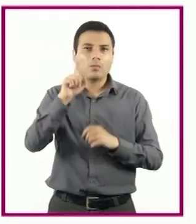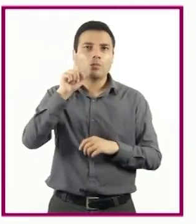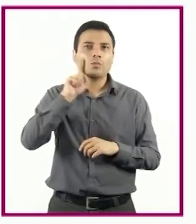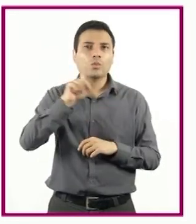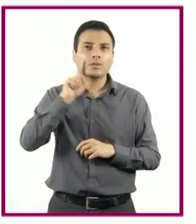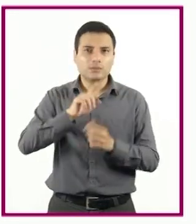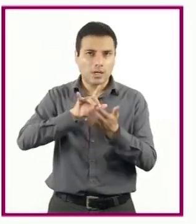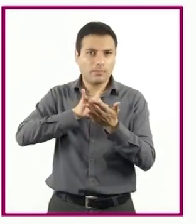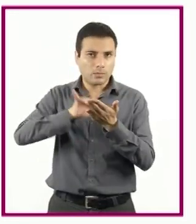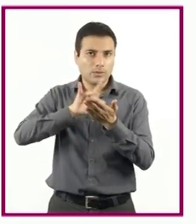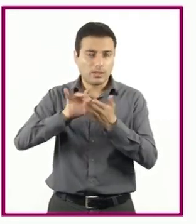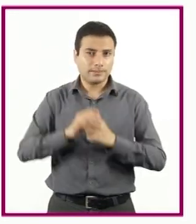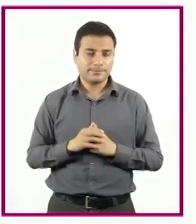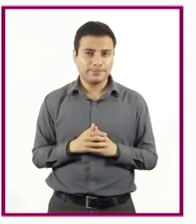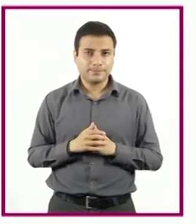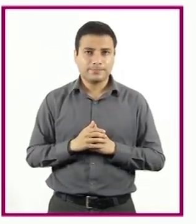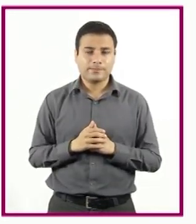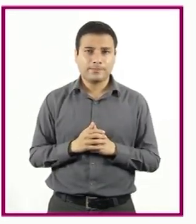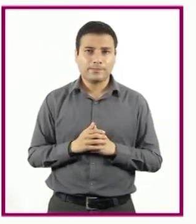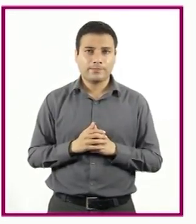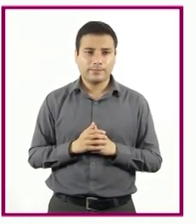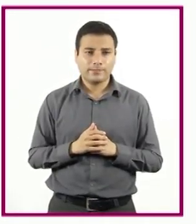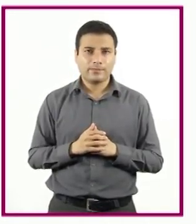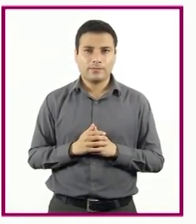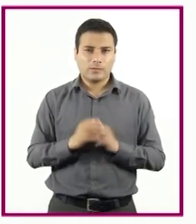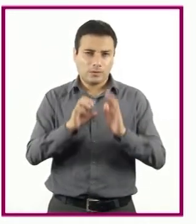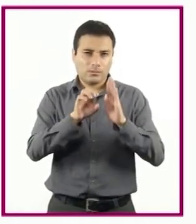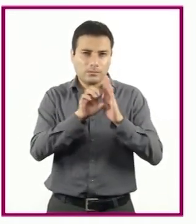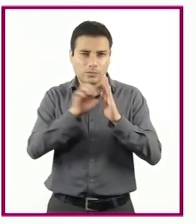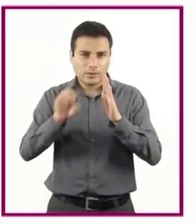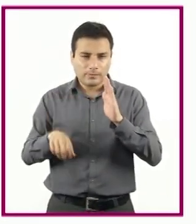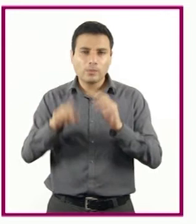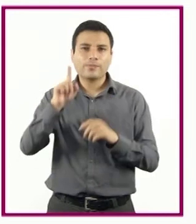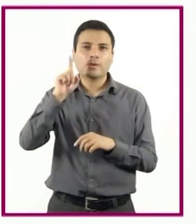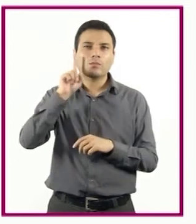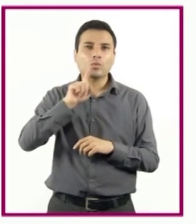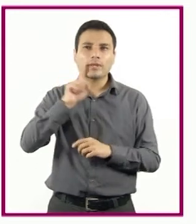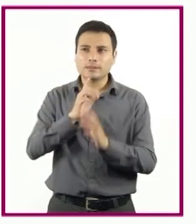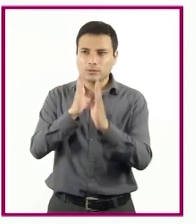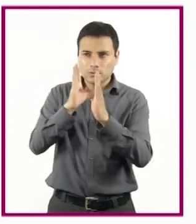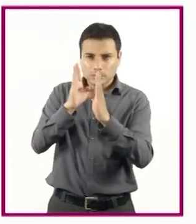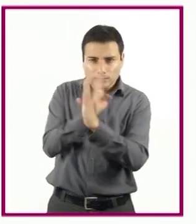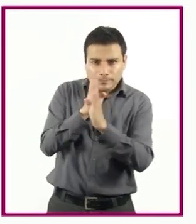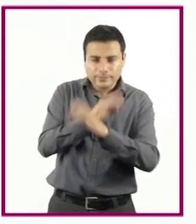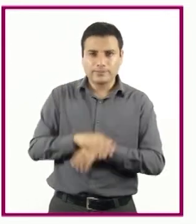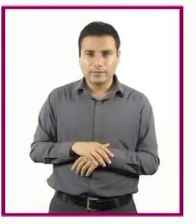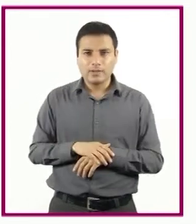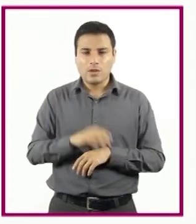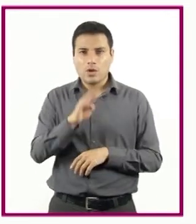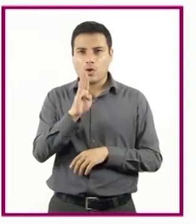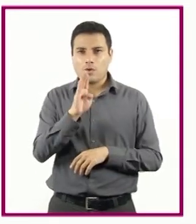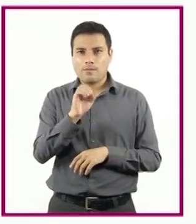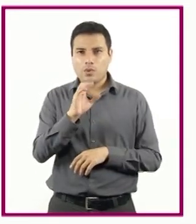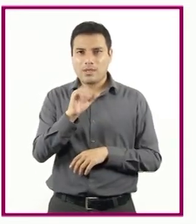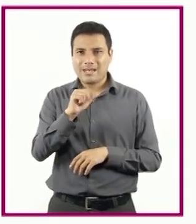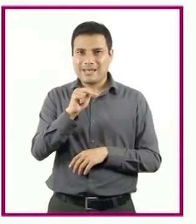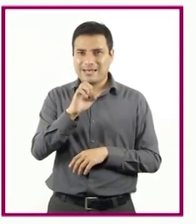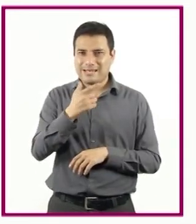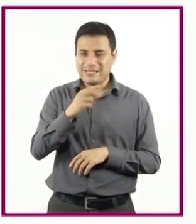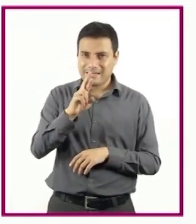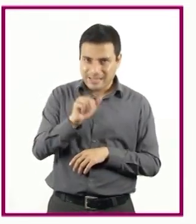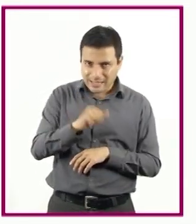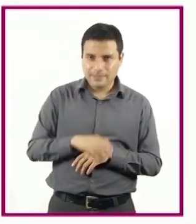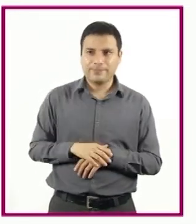en actividades estratégicas. Espías como Gertrudis Bocanegra y María Luisa Martínez, correos como Leona